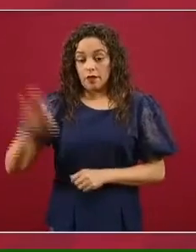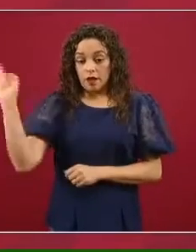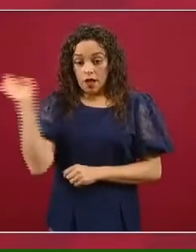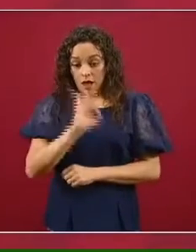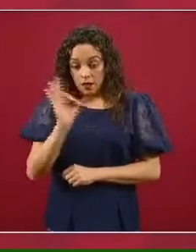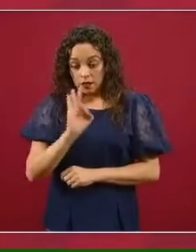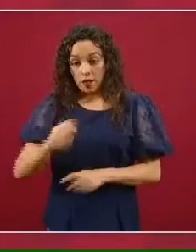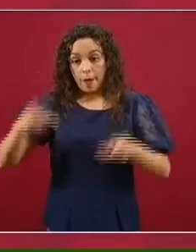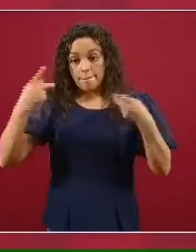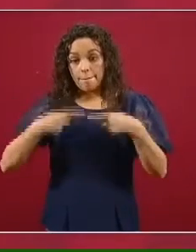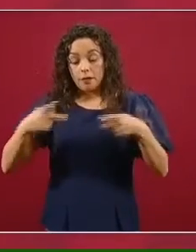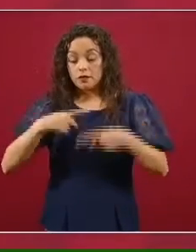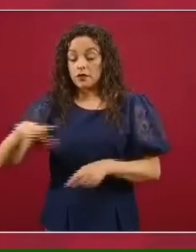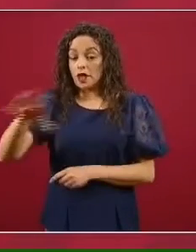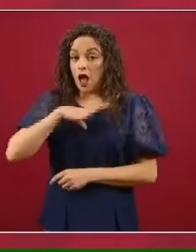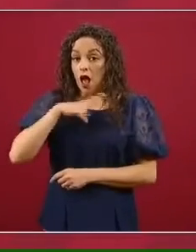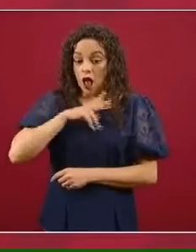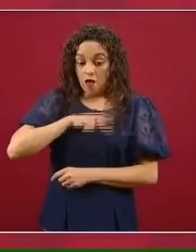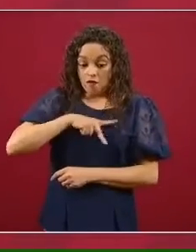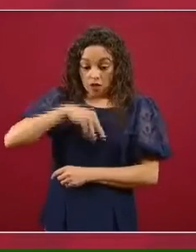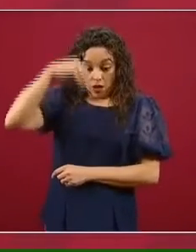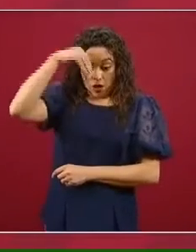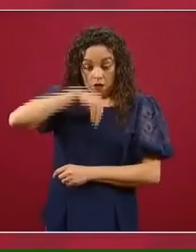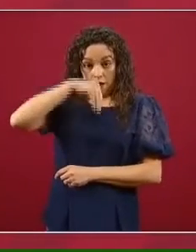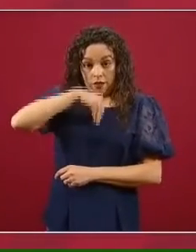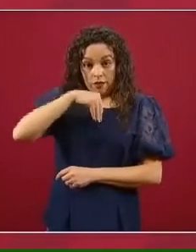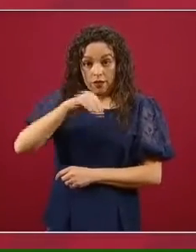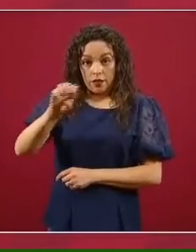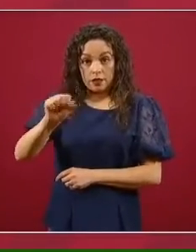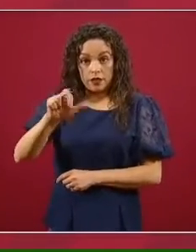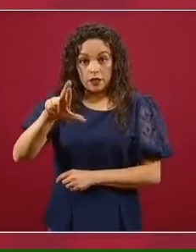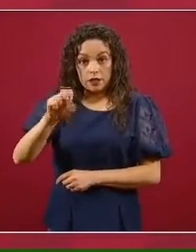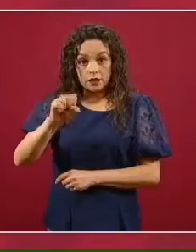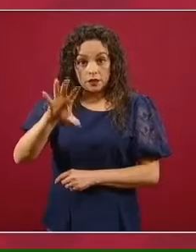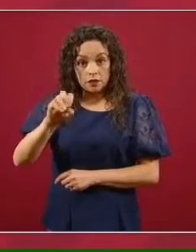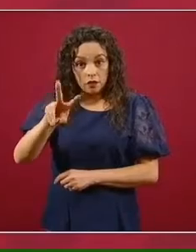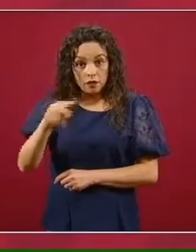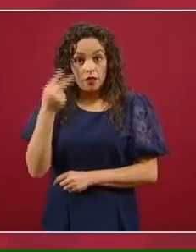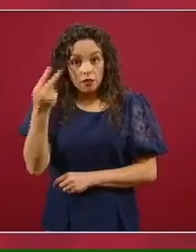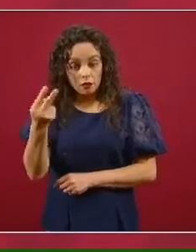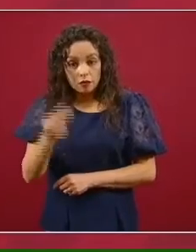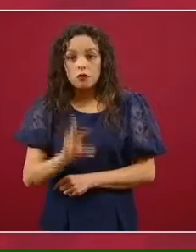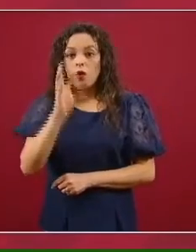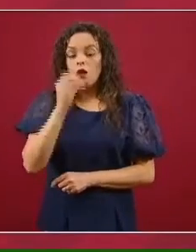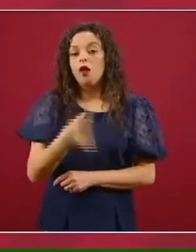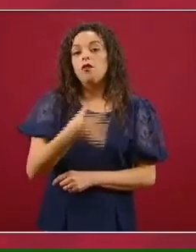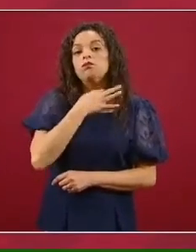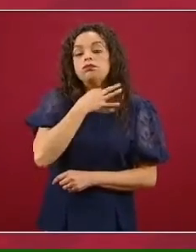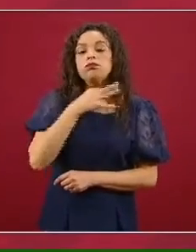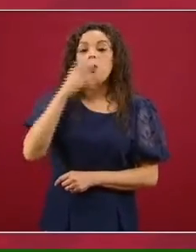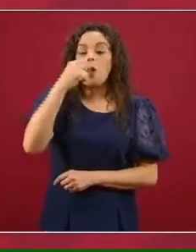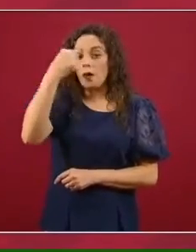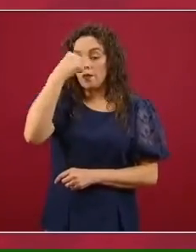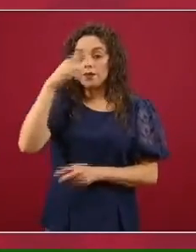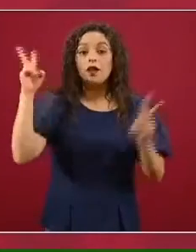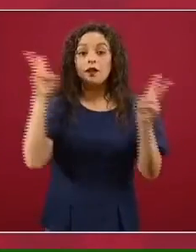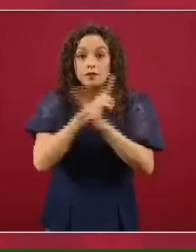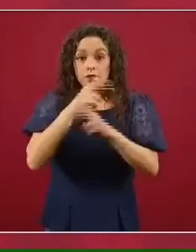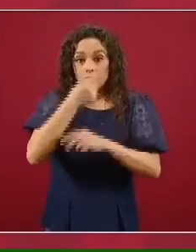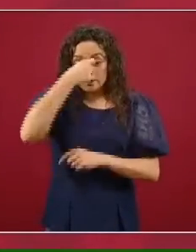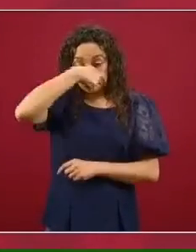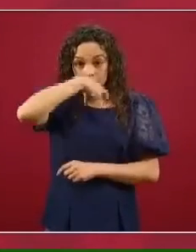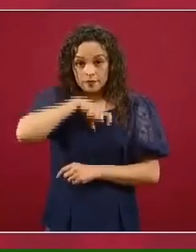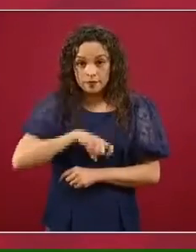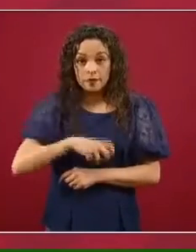con SARS-CoV-2, que tenga el virus replicándose en la garganta y la vía respiratoria, las